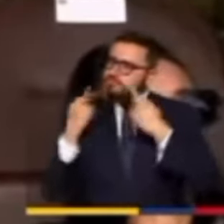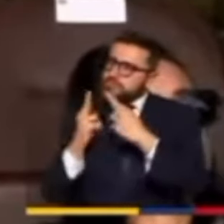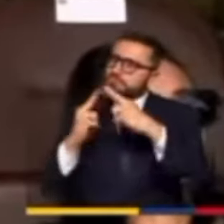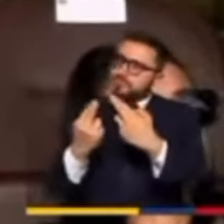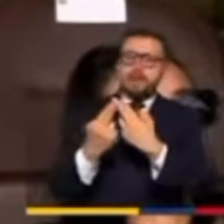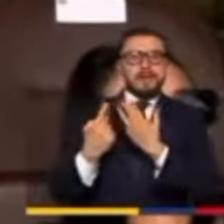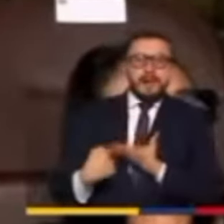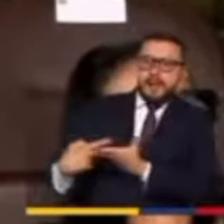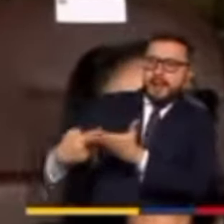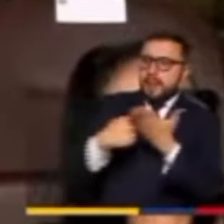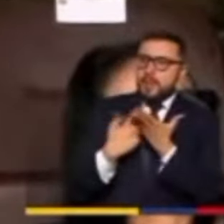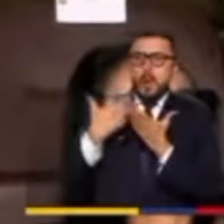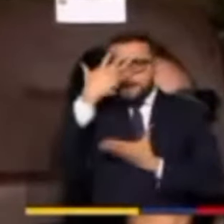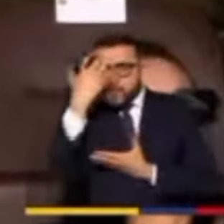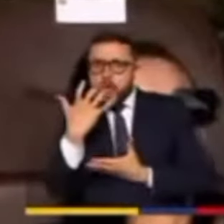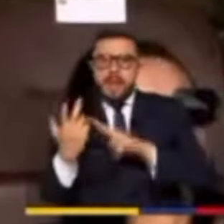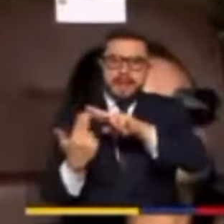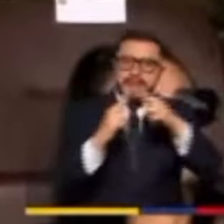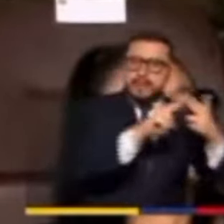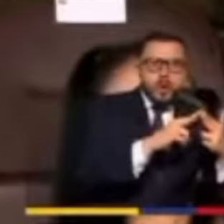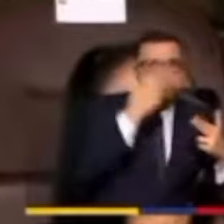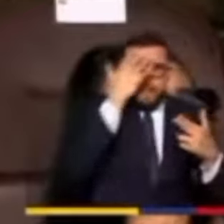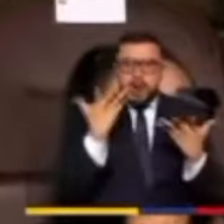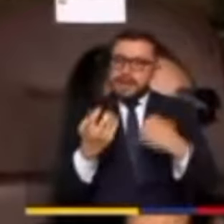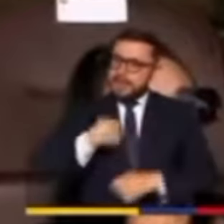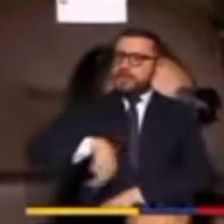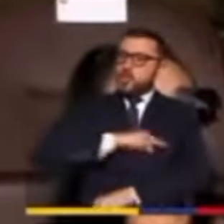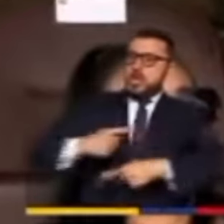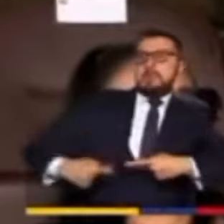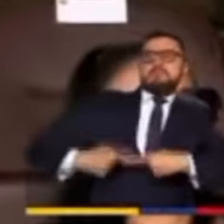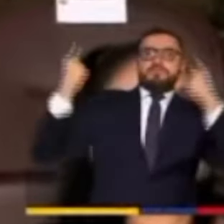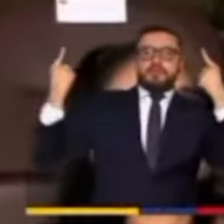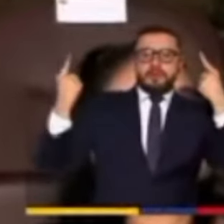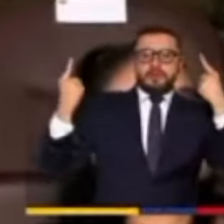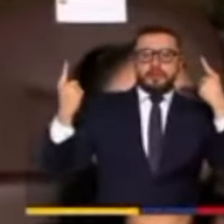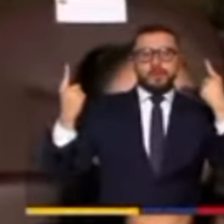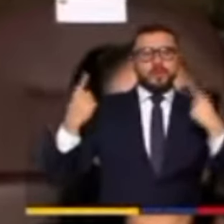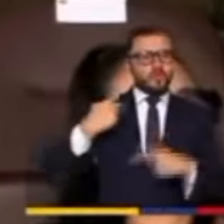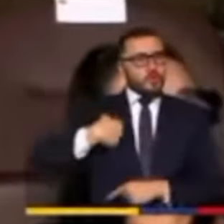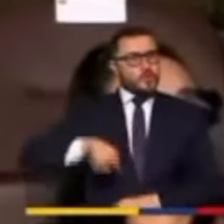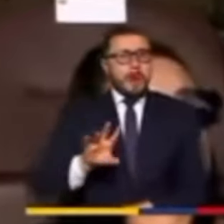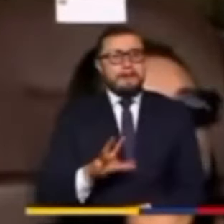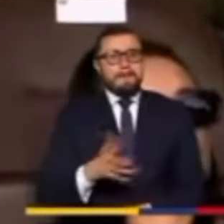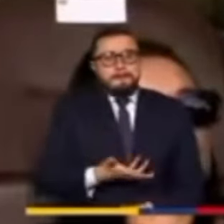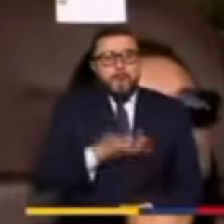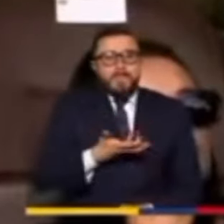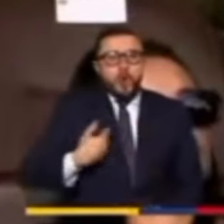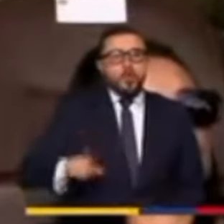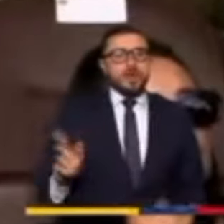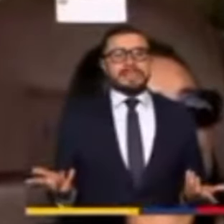para establecer por qué esos nexos y por qué nos quieren hacer pelear entre nosotros. No somos